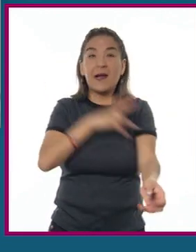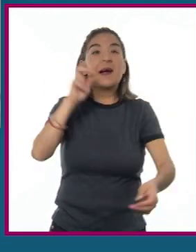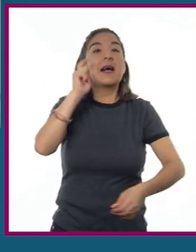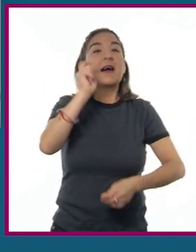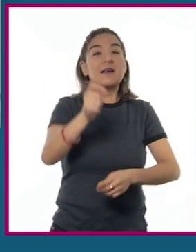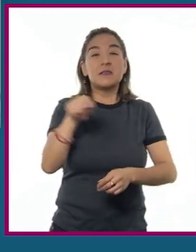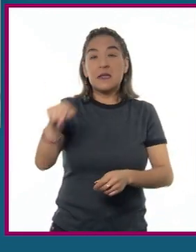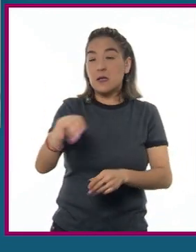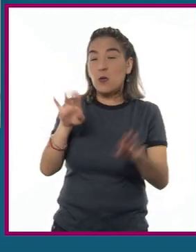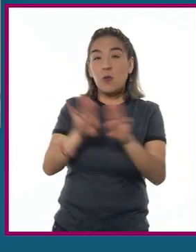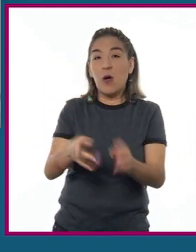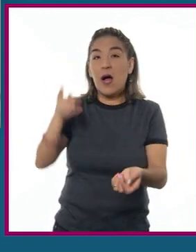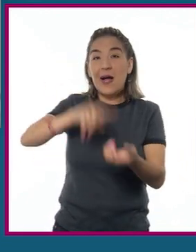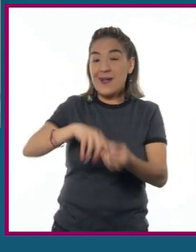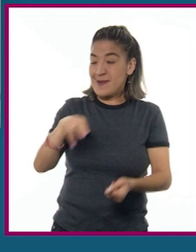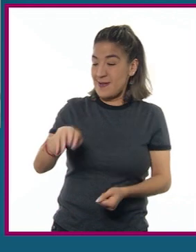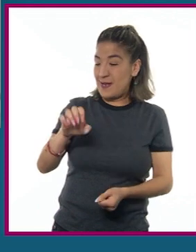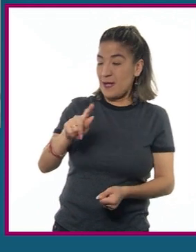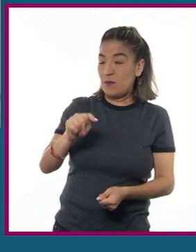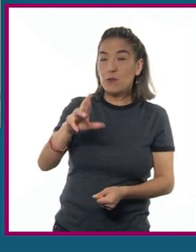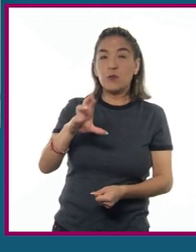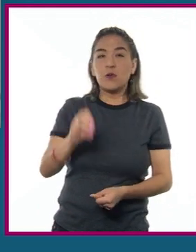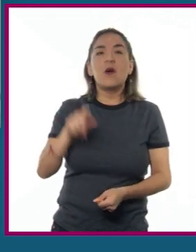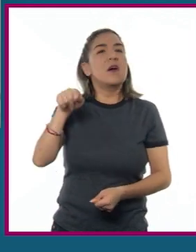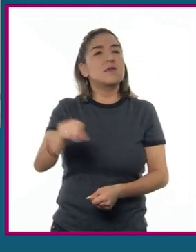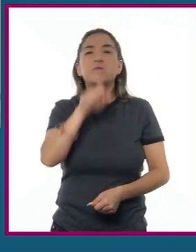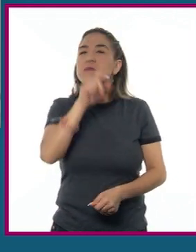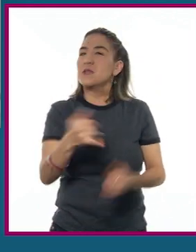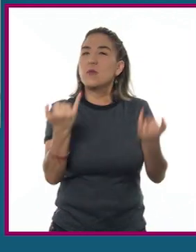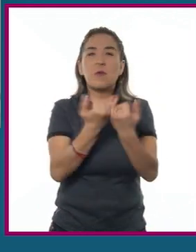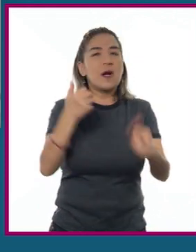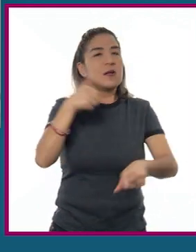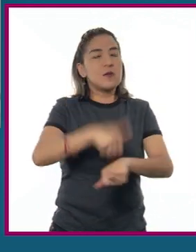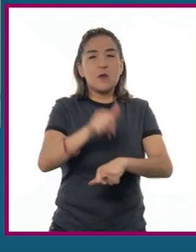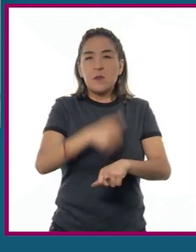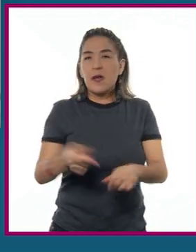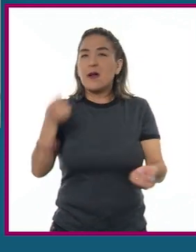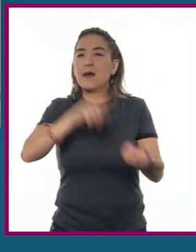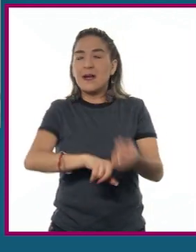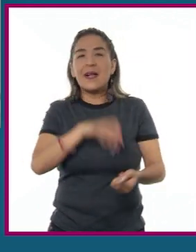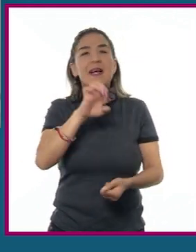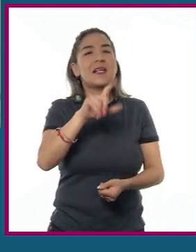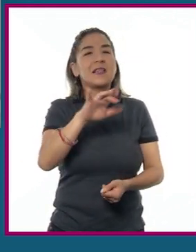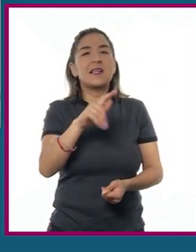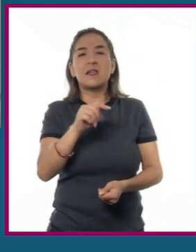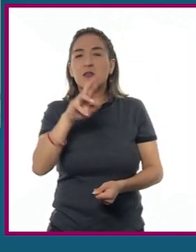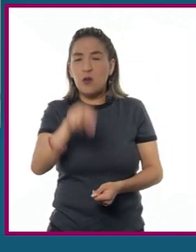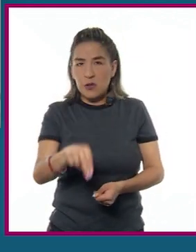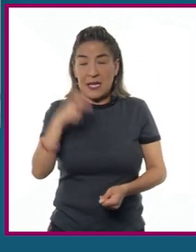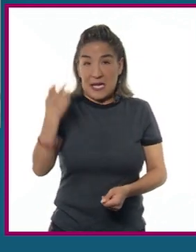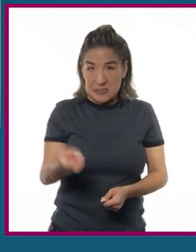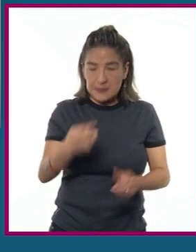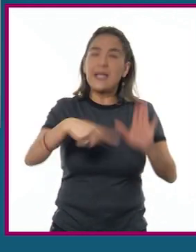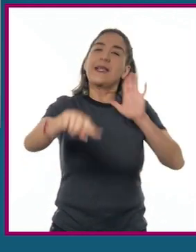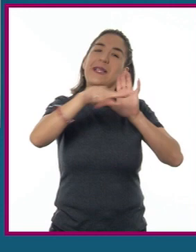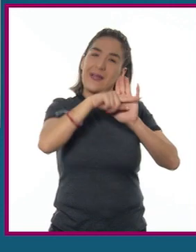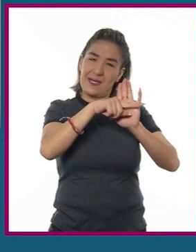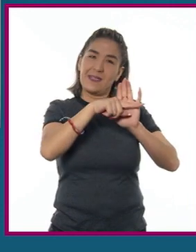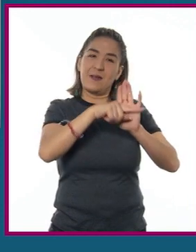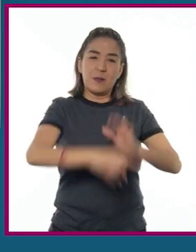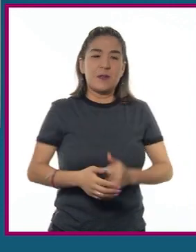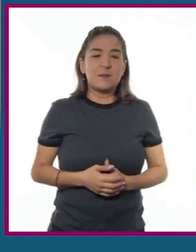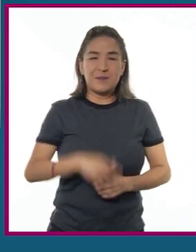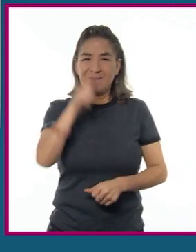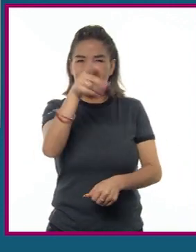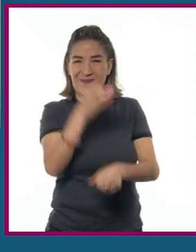es eléctricamente neutro, se tiene la misma cantidad de protones y de electrones. Estos tienen carga negativa.